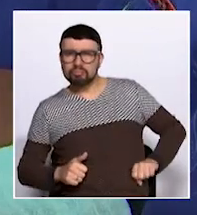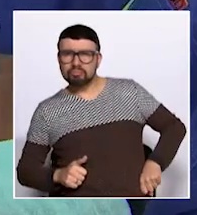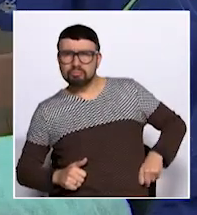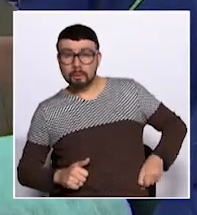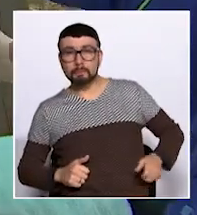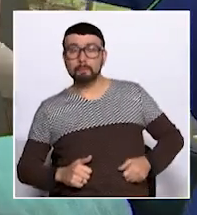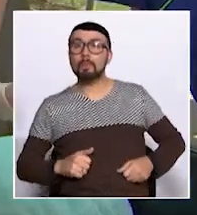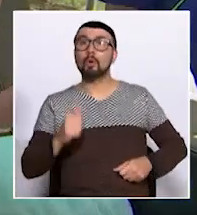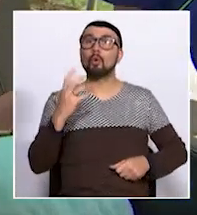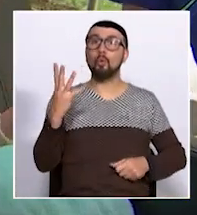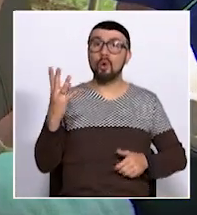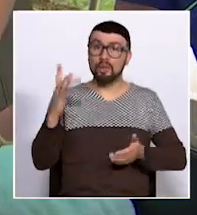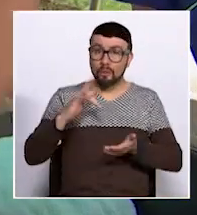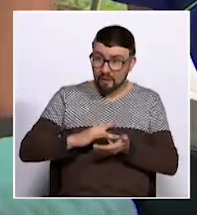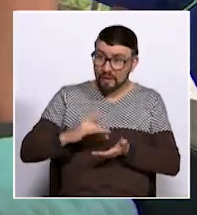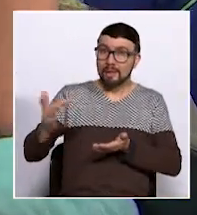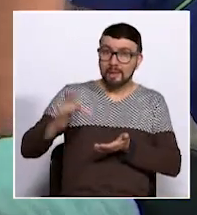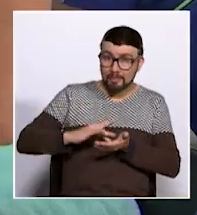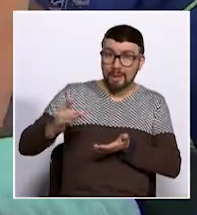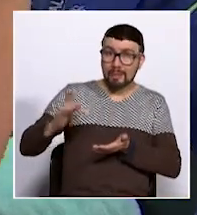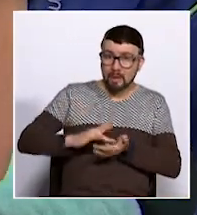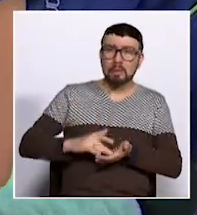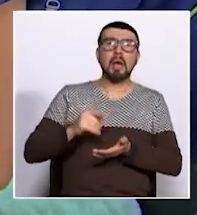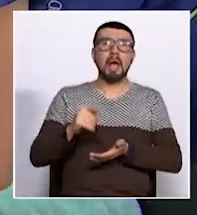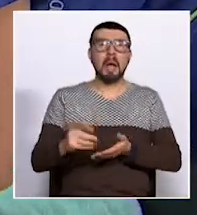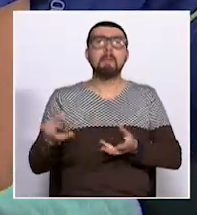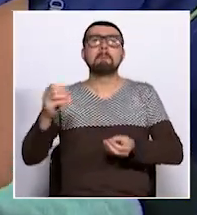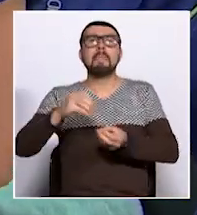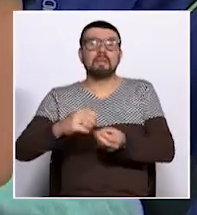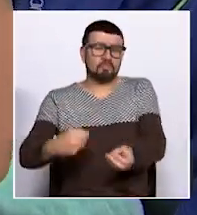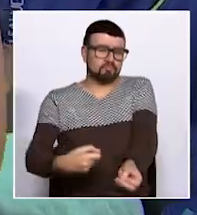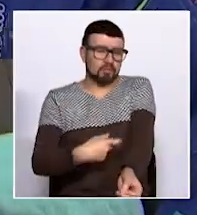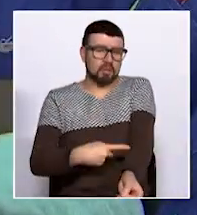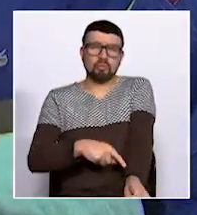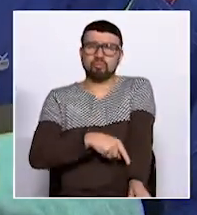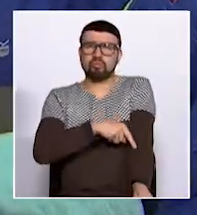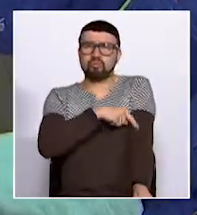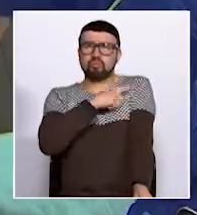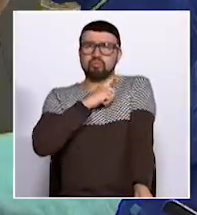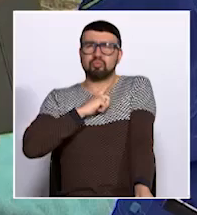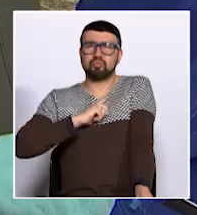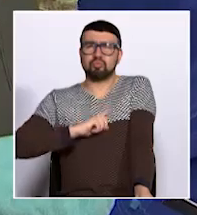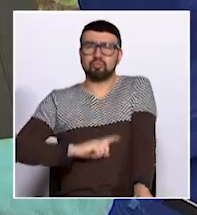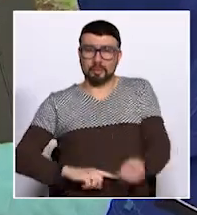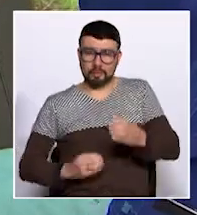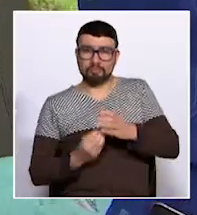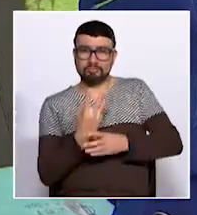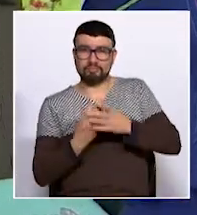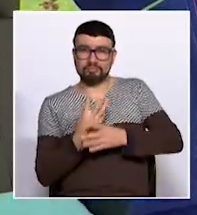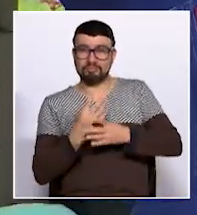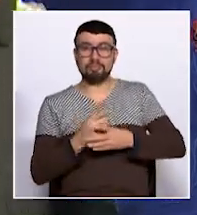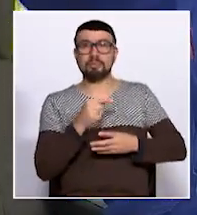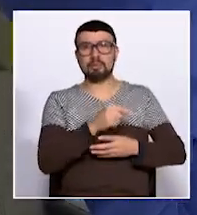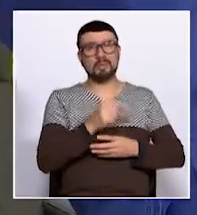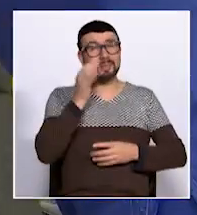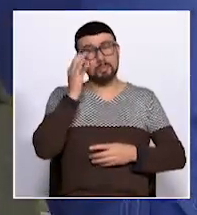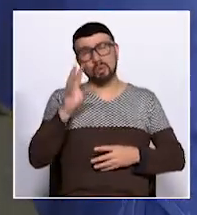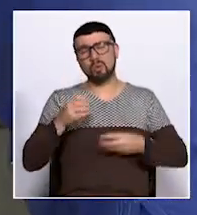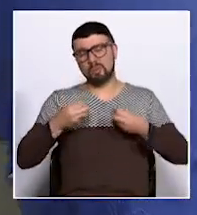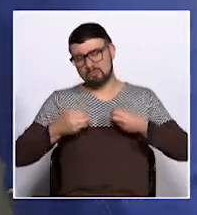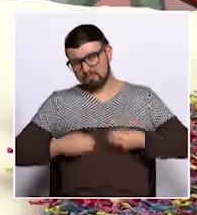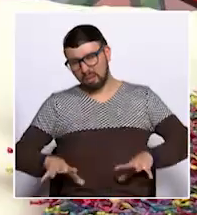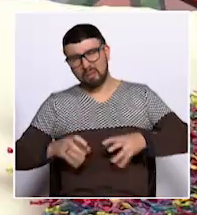con oligoelementos. ¿Para qué es esto? Para reponer todos los minerales y óligos que nuestro cuerpo puede haber perdido durante